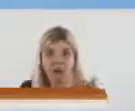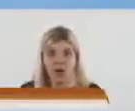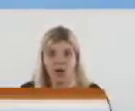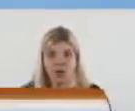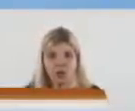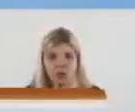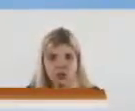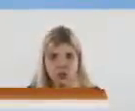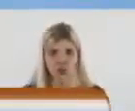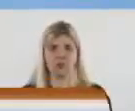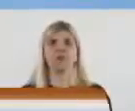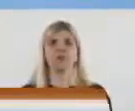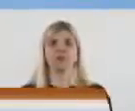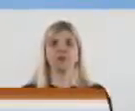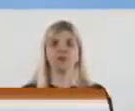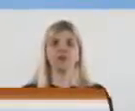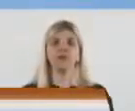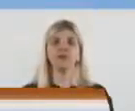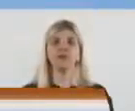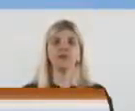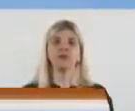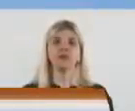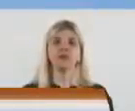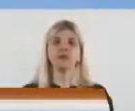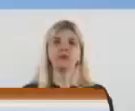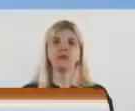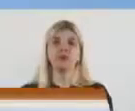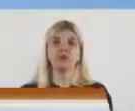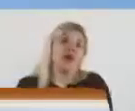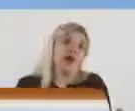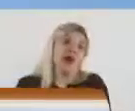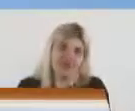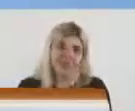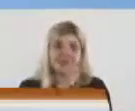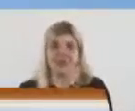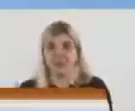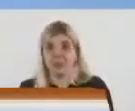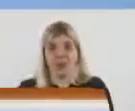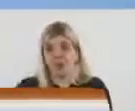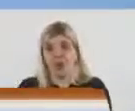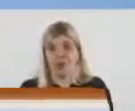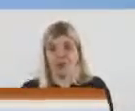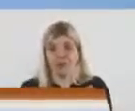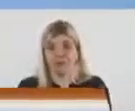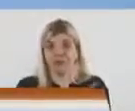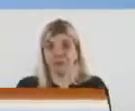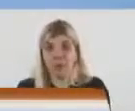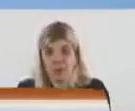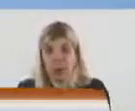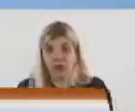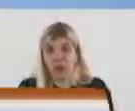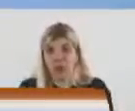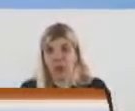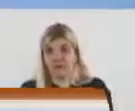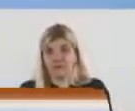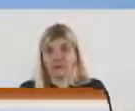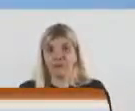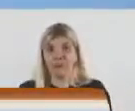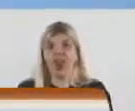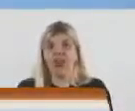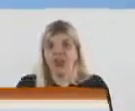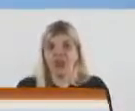enfermedad y poder dar un paso importante en favor de la inmunidad de rebaño de la que tanto se habla